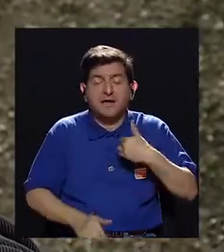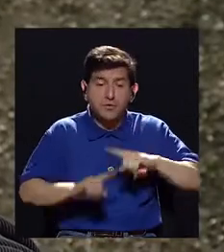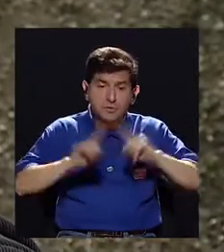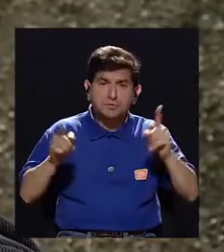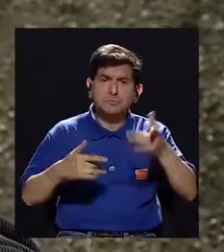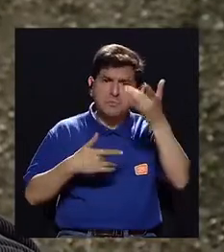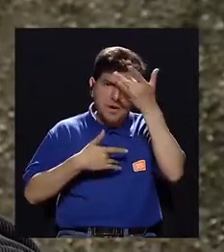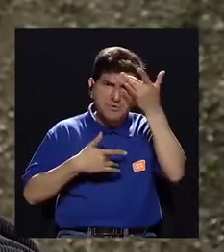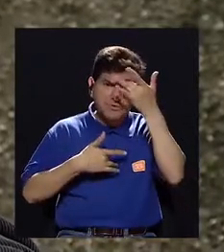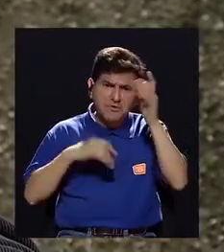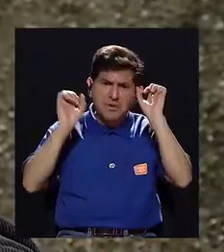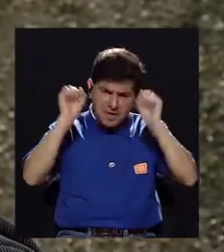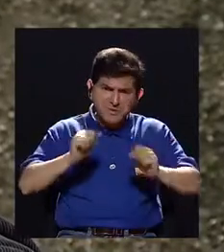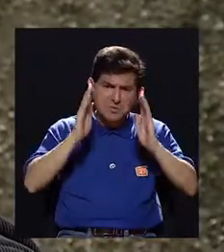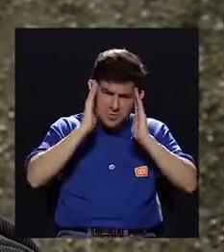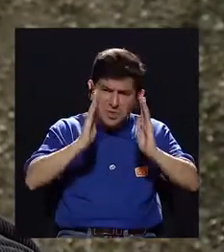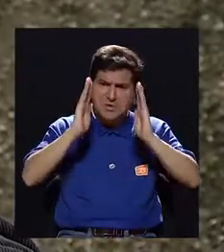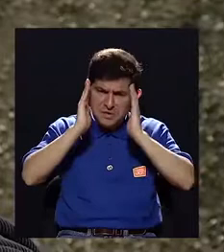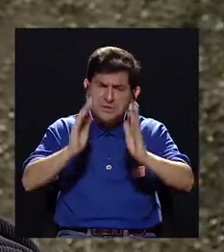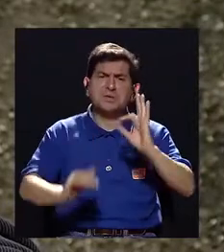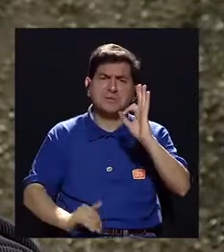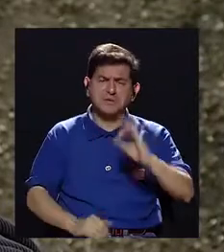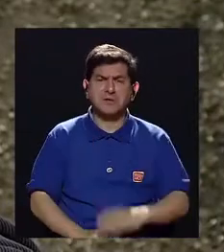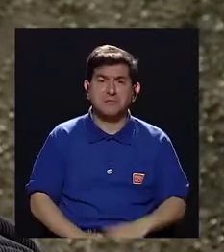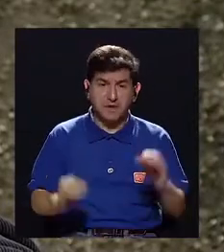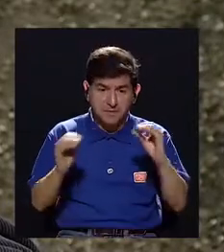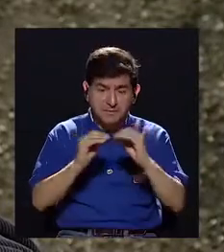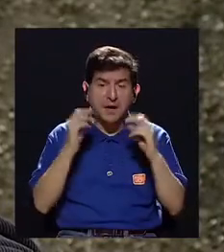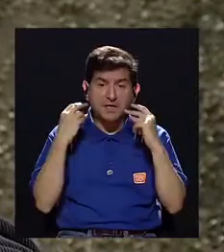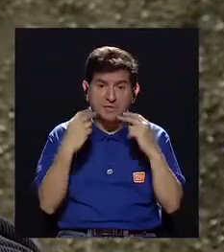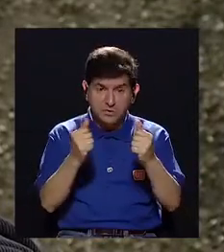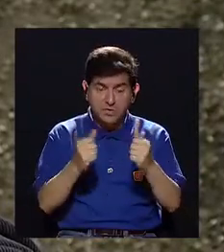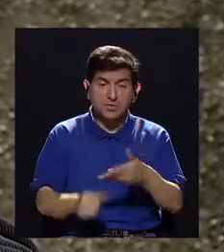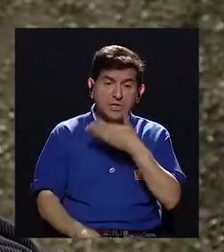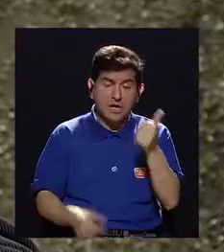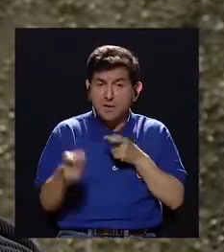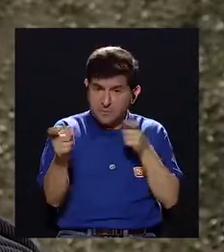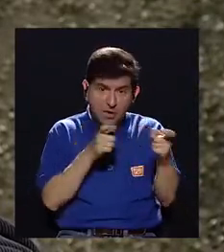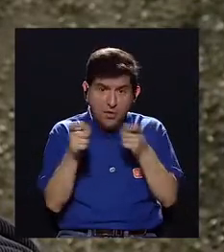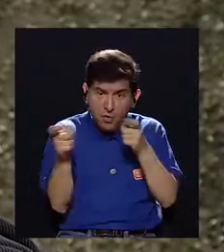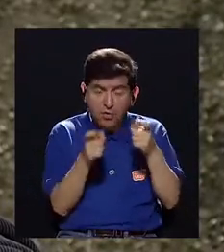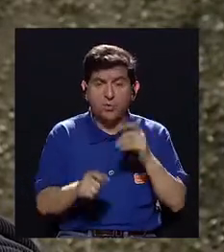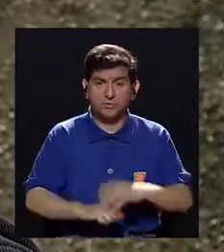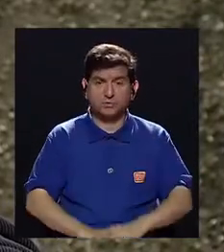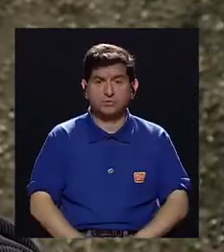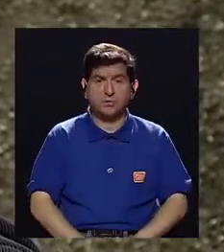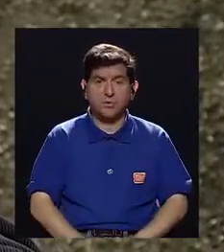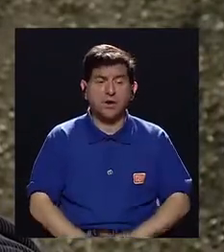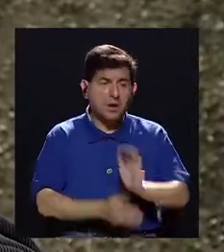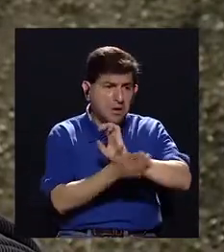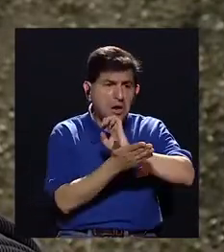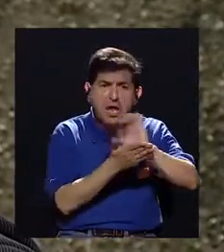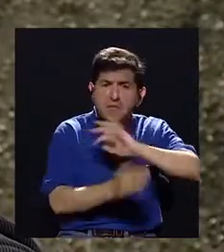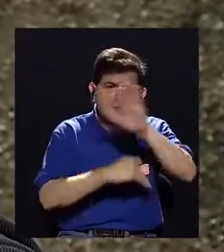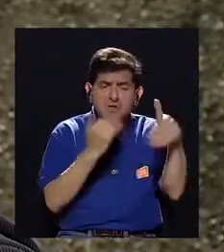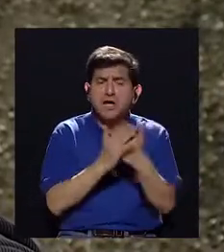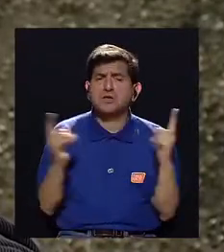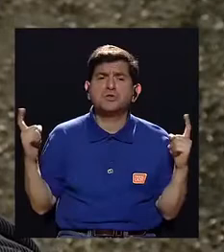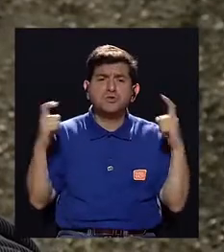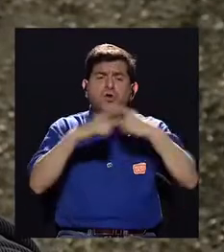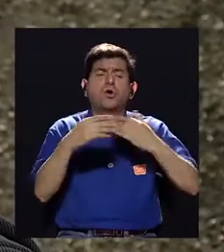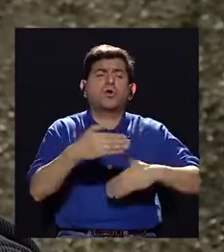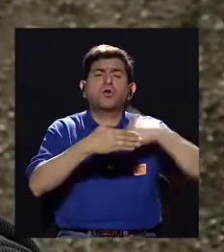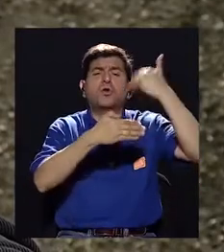hijos, pero es una enfermedad muy tratable, que entre más se trate y mejor se controle, previene todas